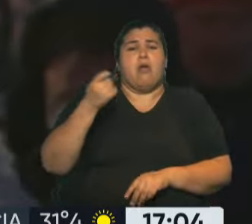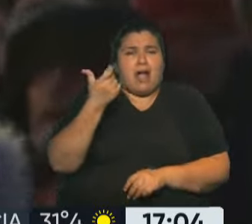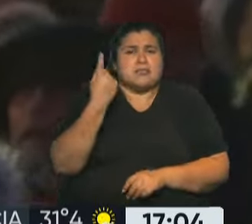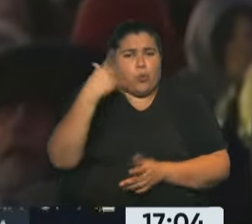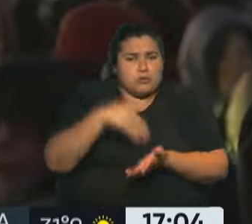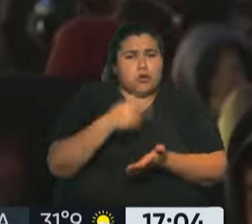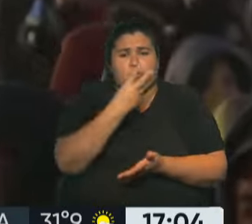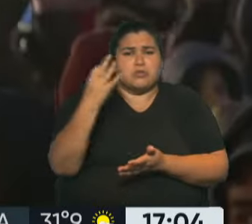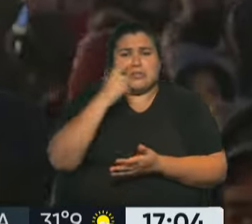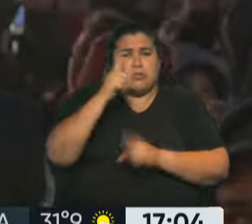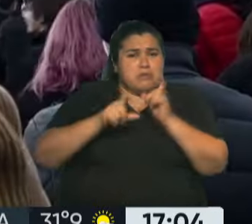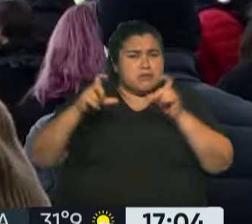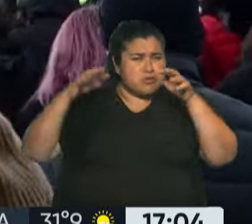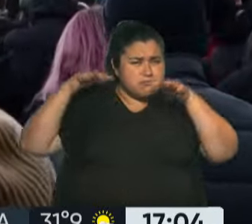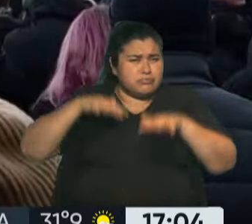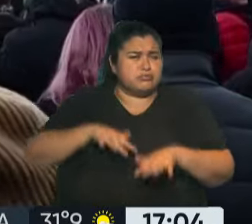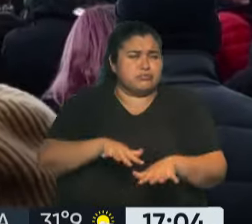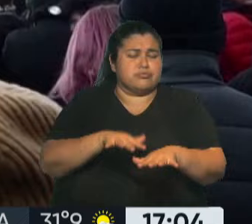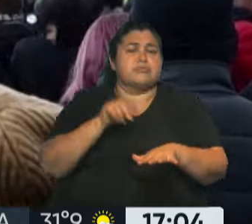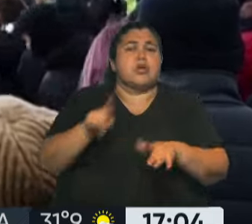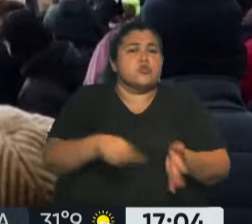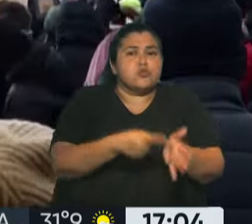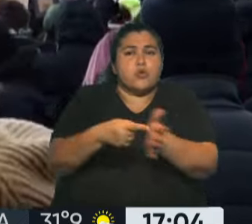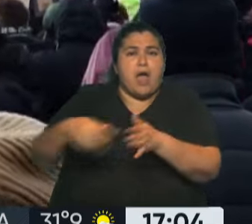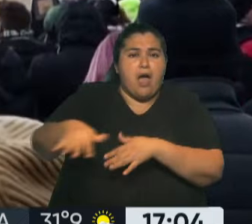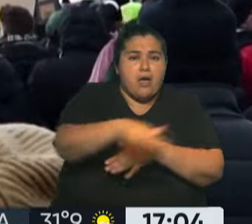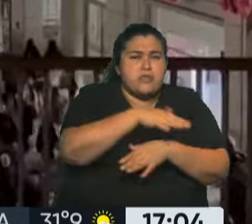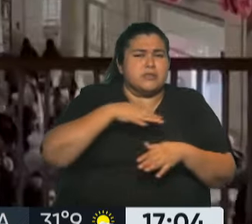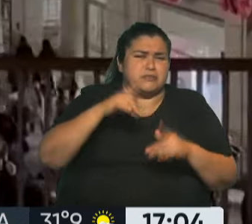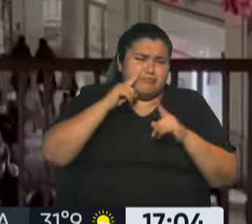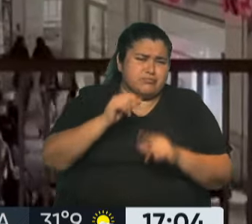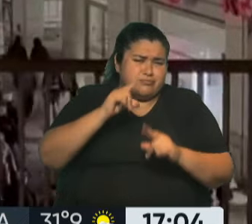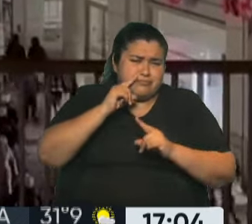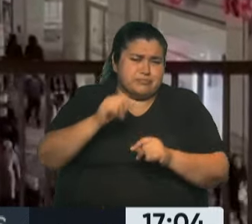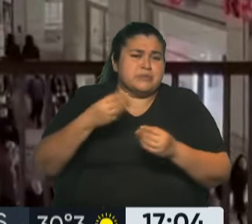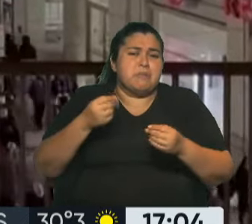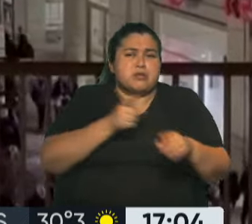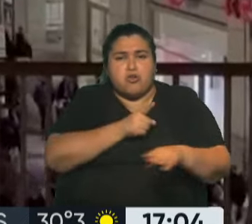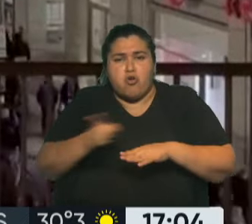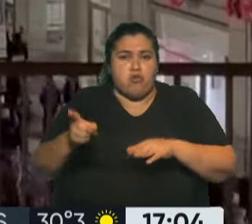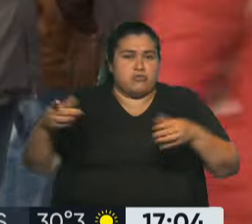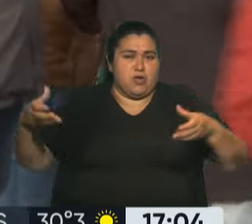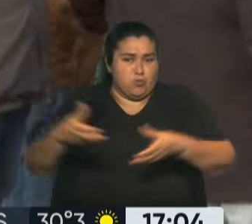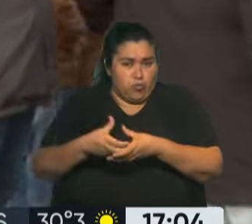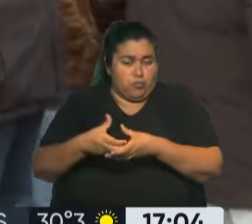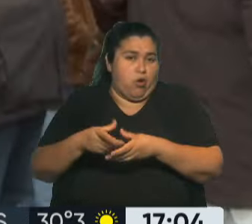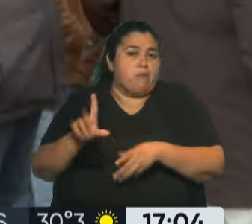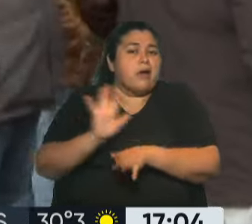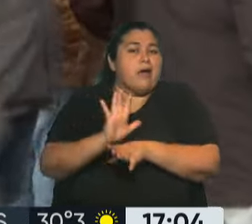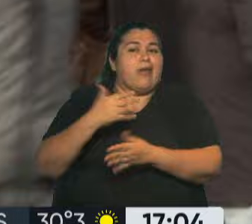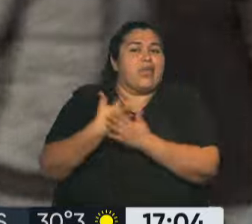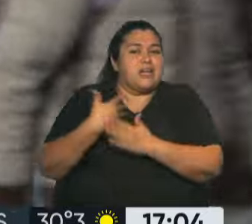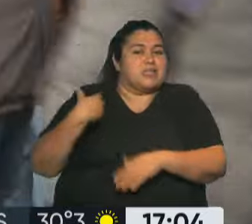1.400.000 personas salieron a las calles en distintas ciudades de Alemania para expresarse contra la ultraderecha en general y en particular